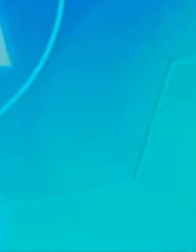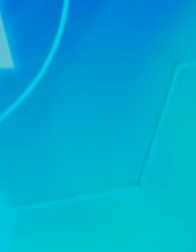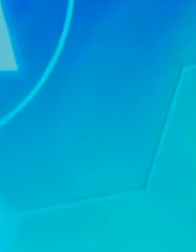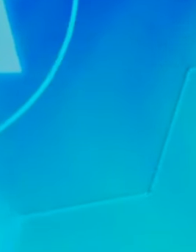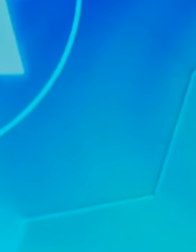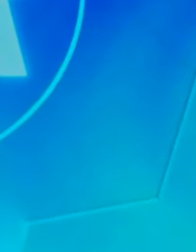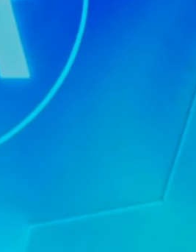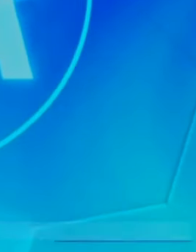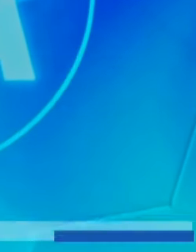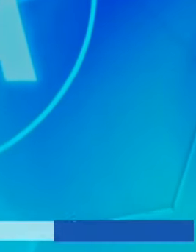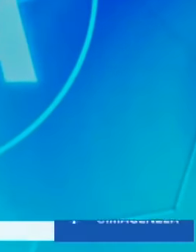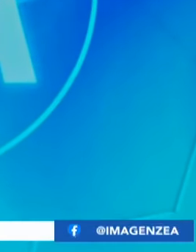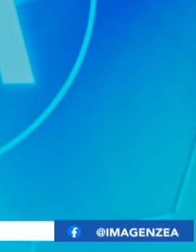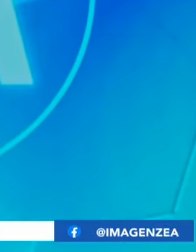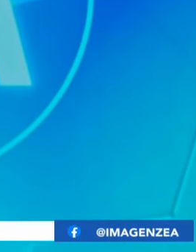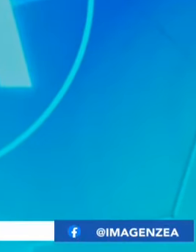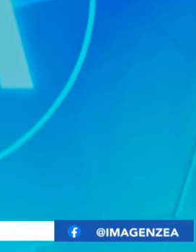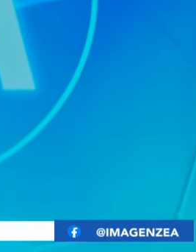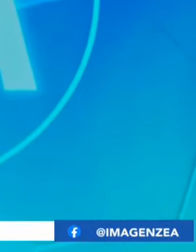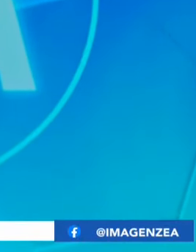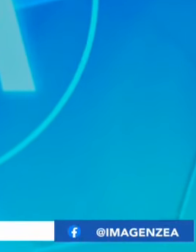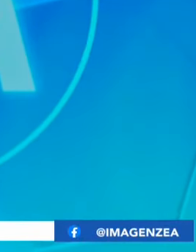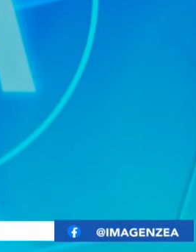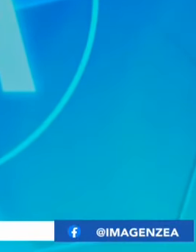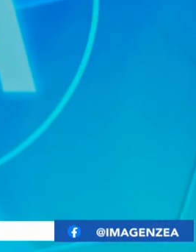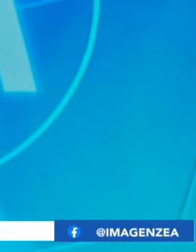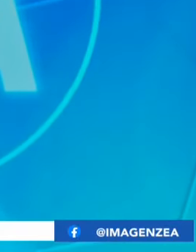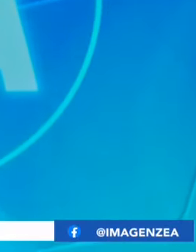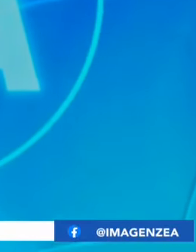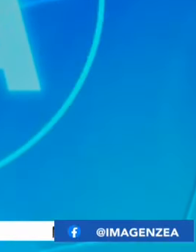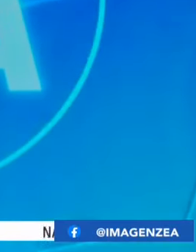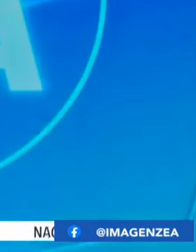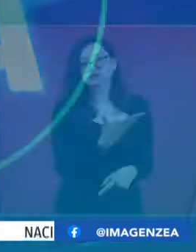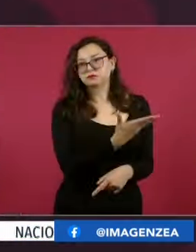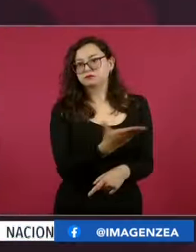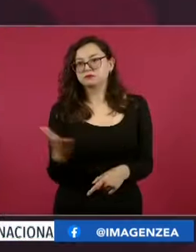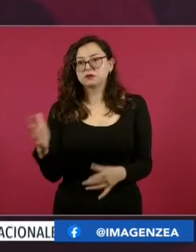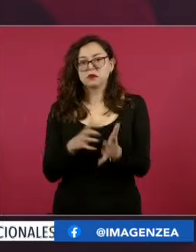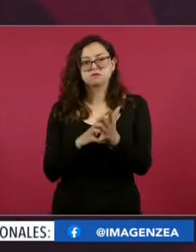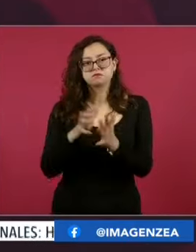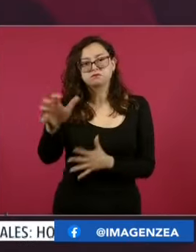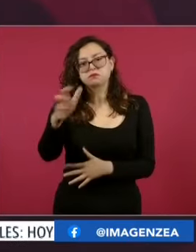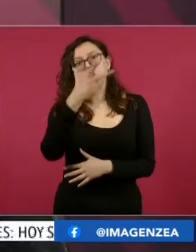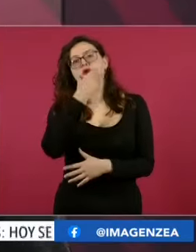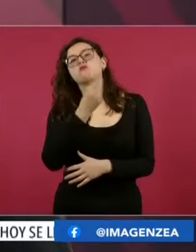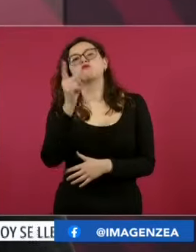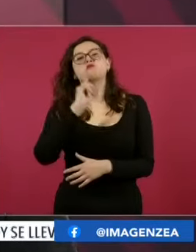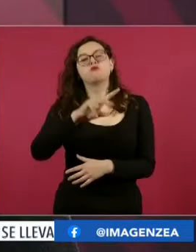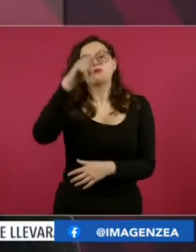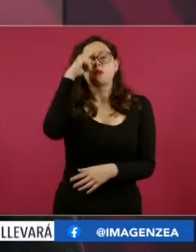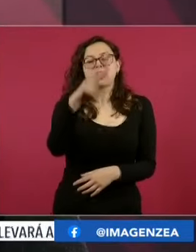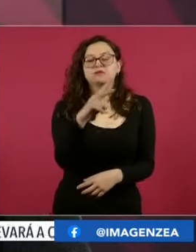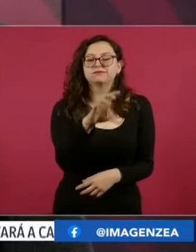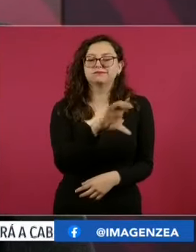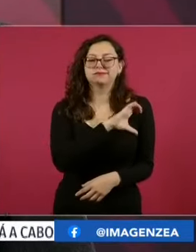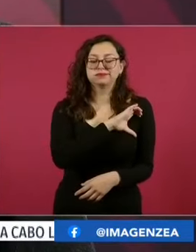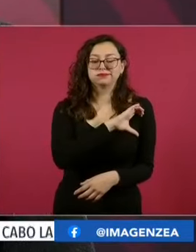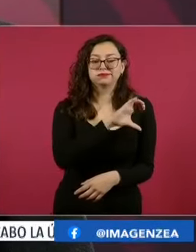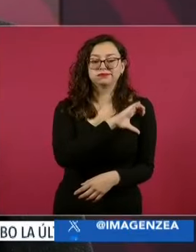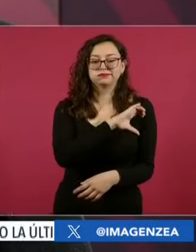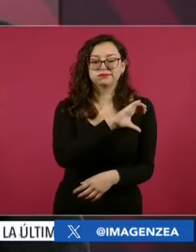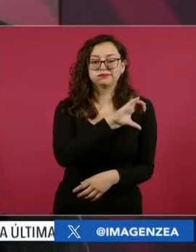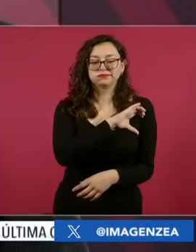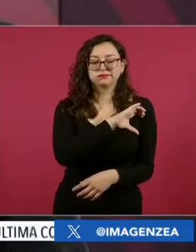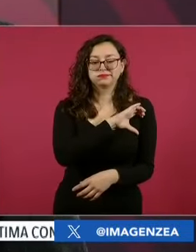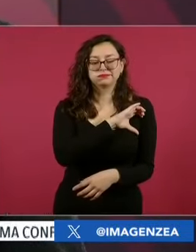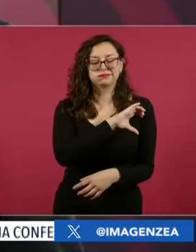Y mire, precisamente, como ya se lo decíamos, después de mil cuatrocientas veintiocho conferencias de medios, el presidente Andrés Manuel López Obrador